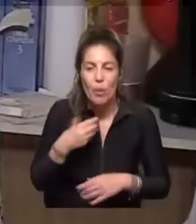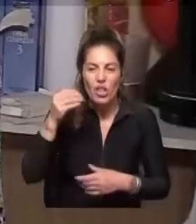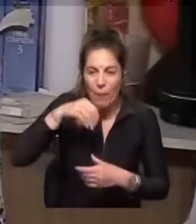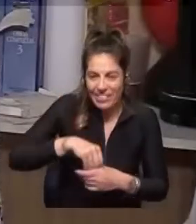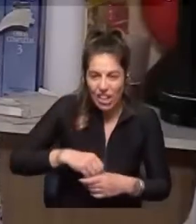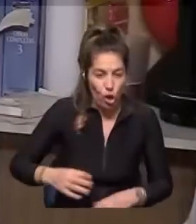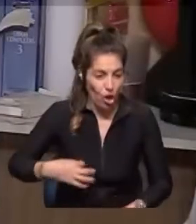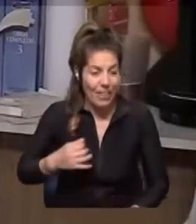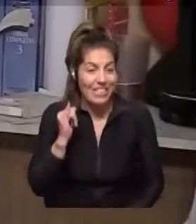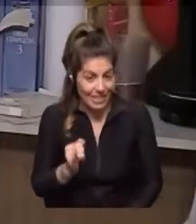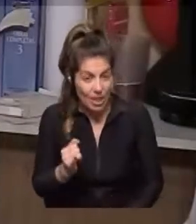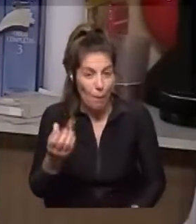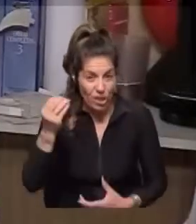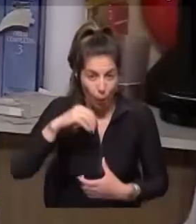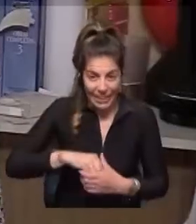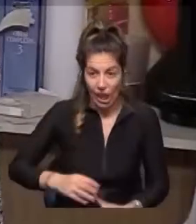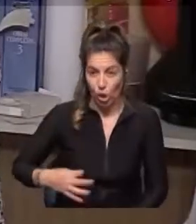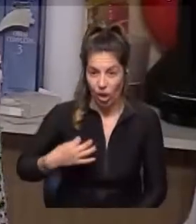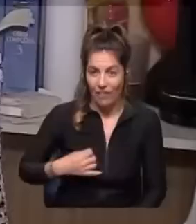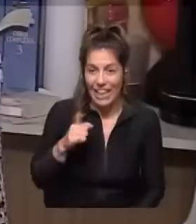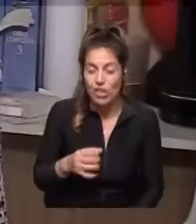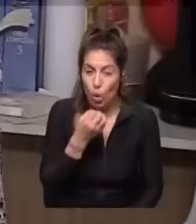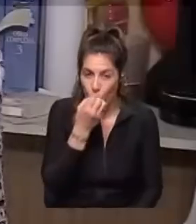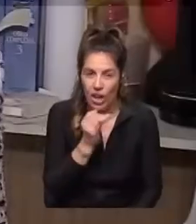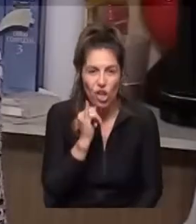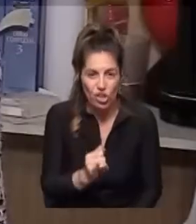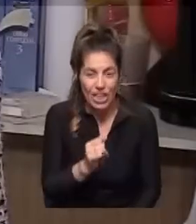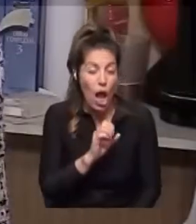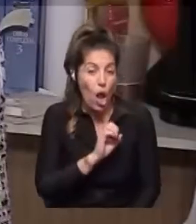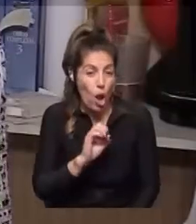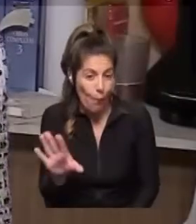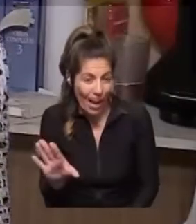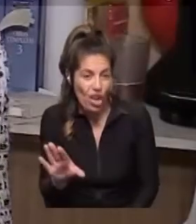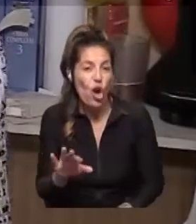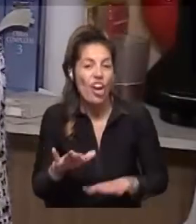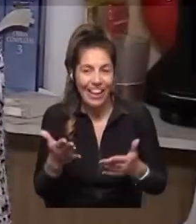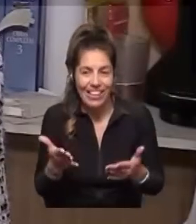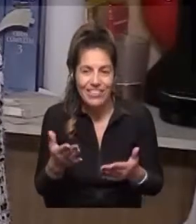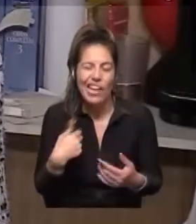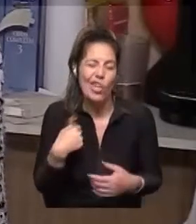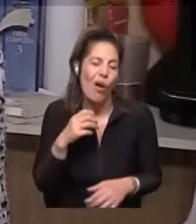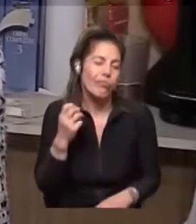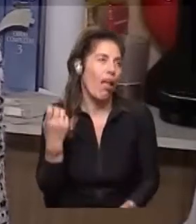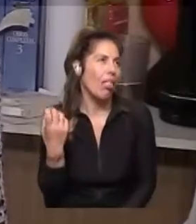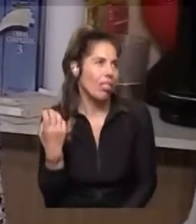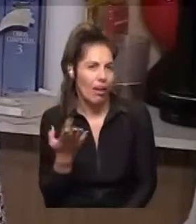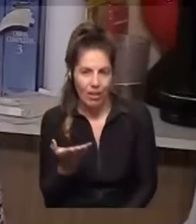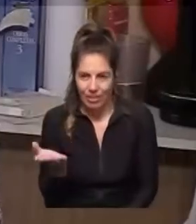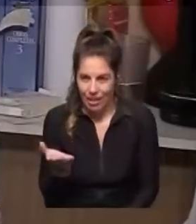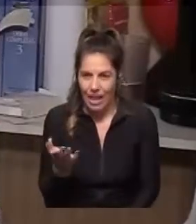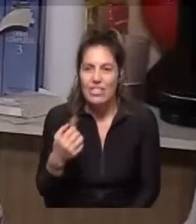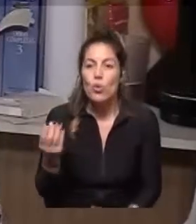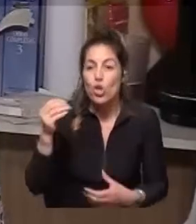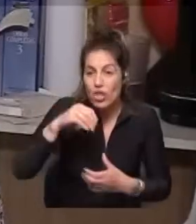Sí me estoy metiendo en la vida del otro y eso es bueno lo malo justamente es La indiferencia y además si